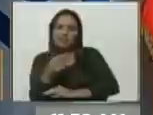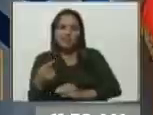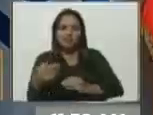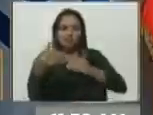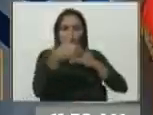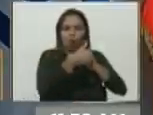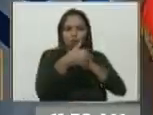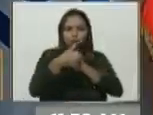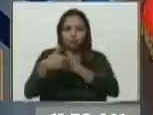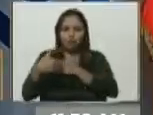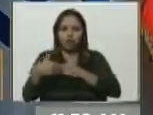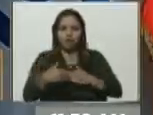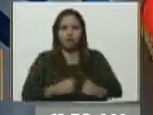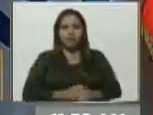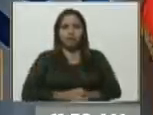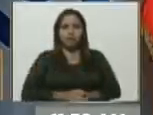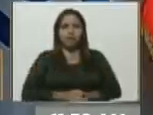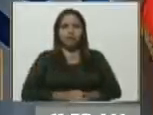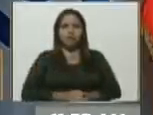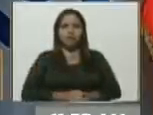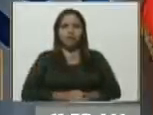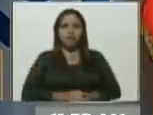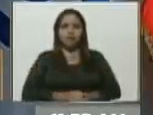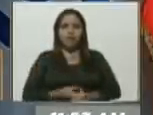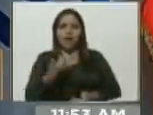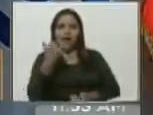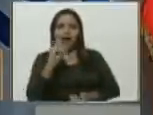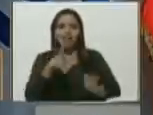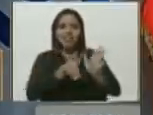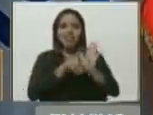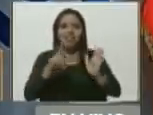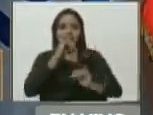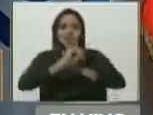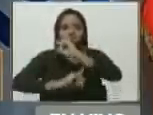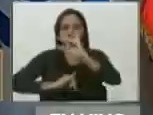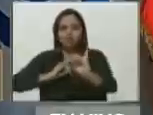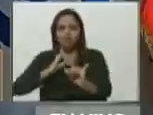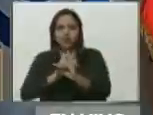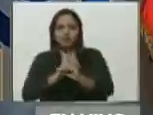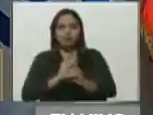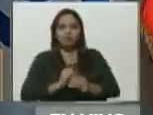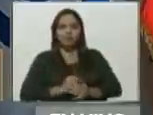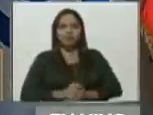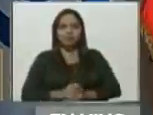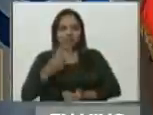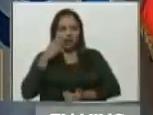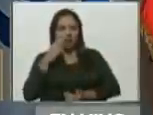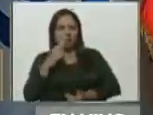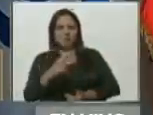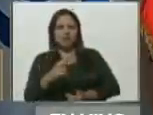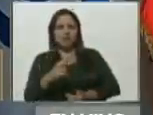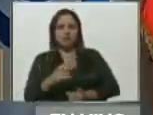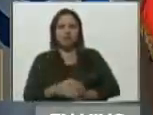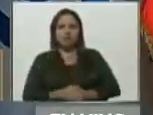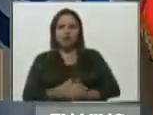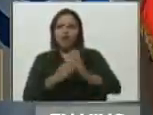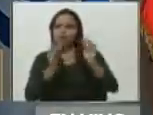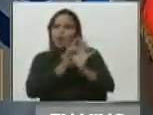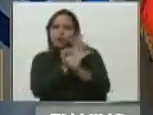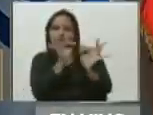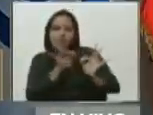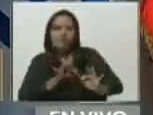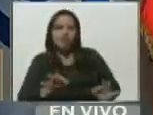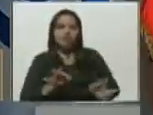contrarias a lo que es el derecho internacional visto de todas las formas y